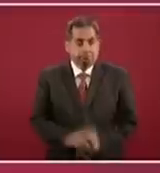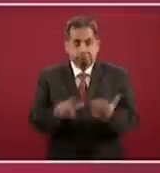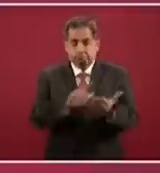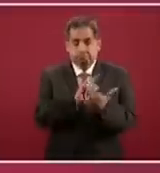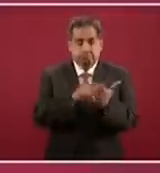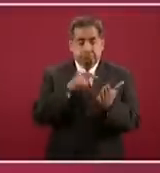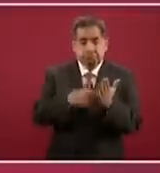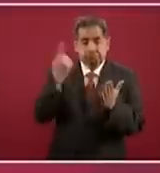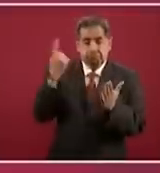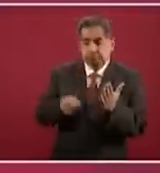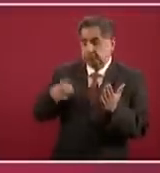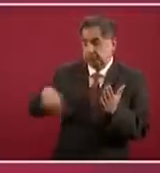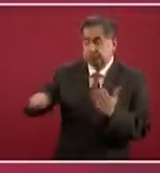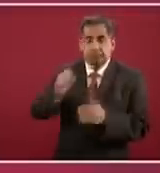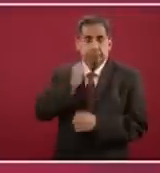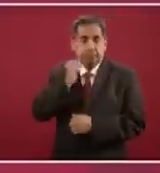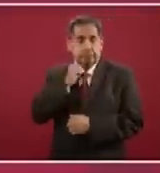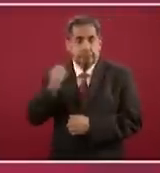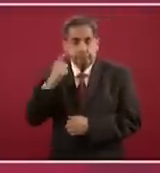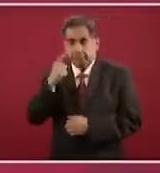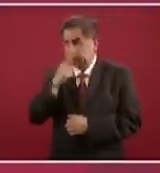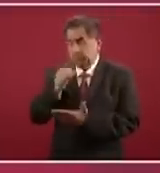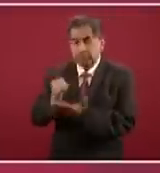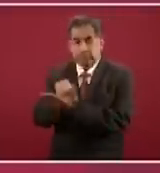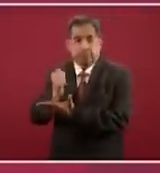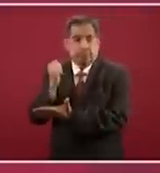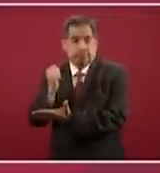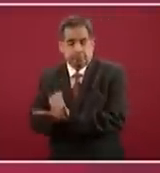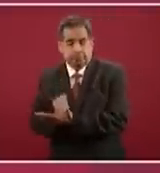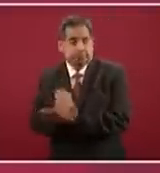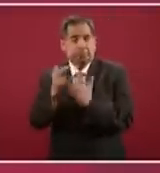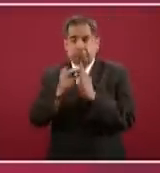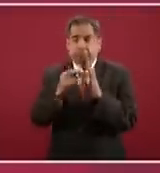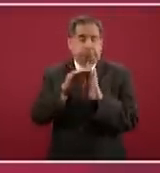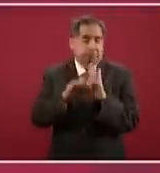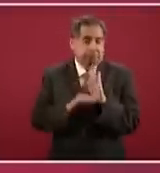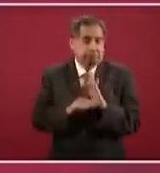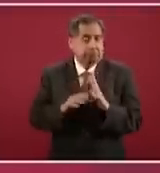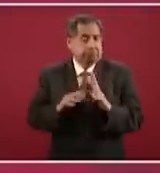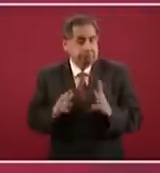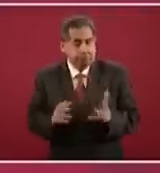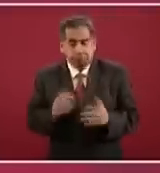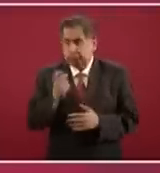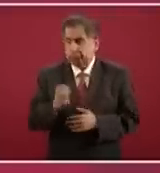Nosotros tenemos como procedimiento, porque si no sería muy